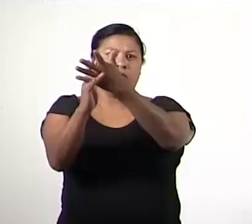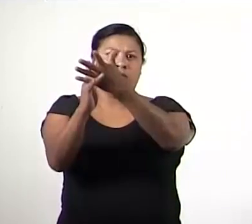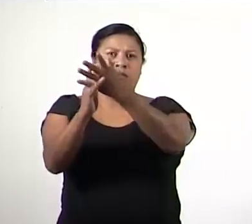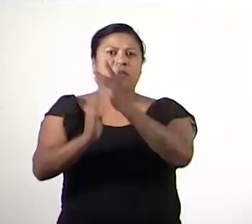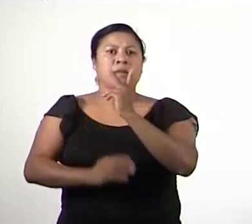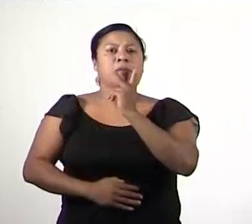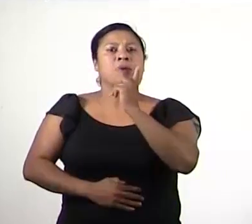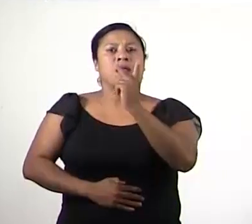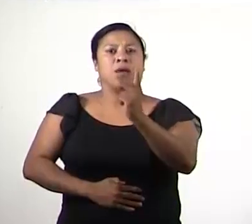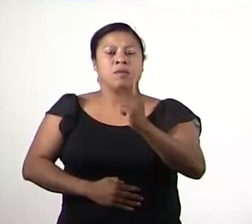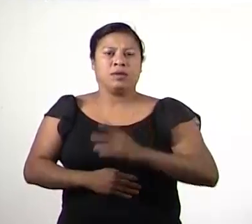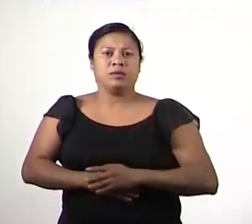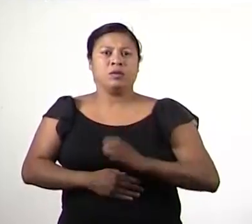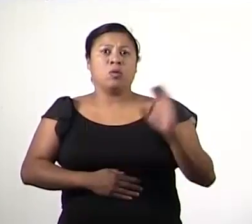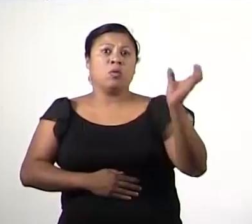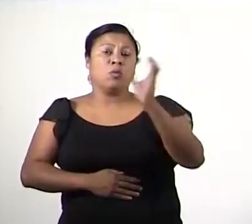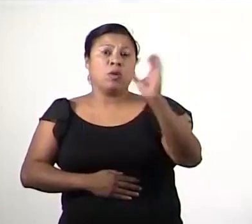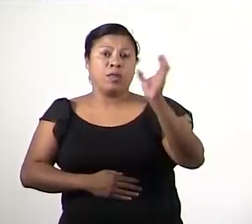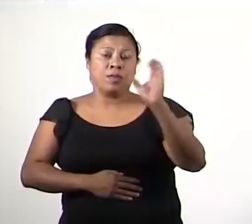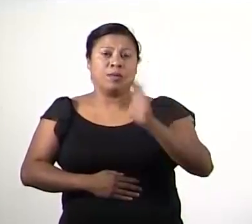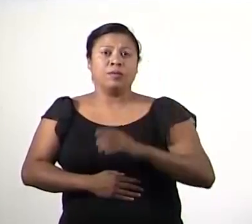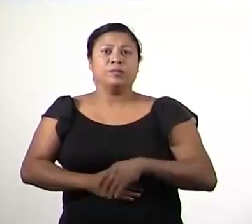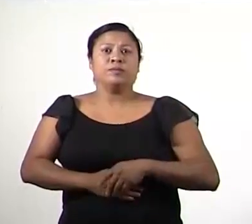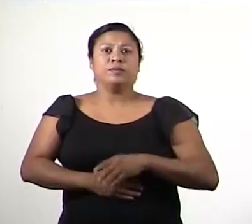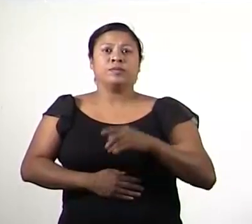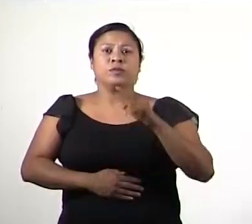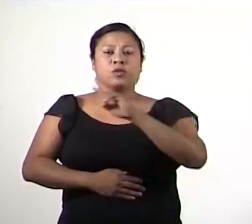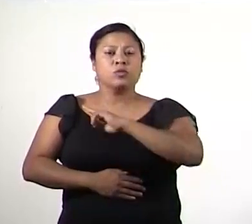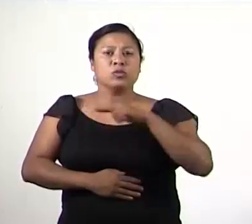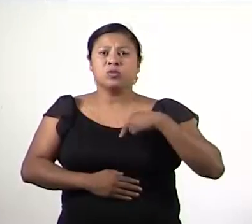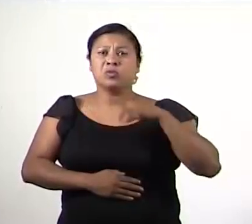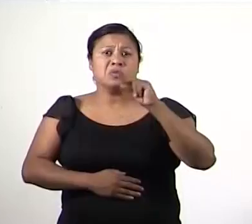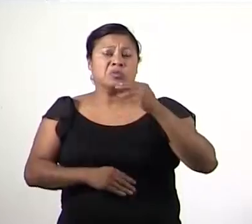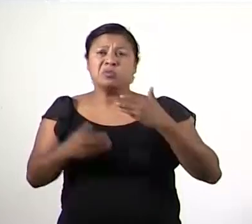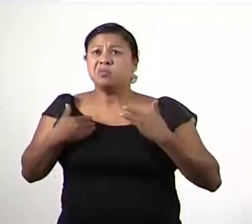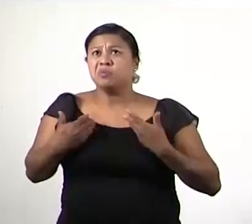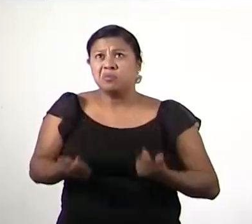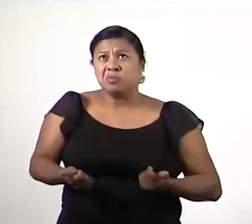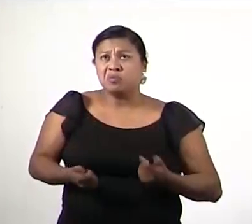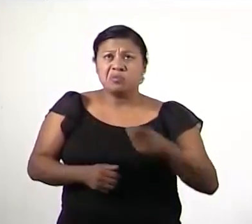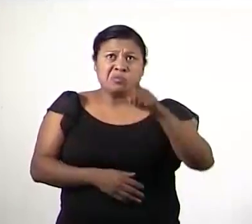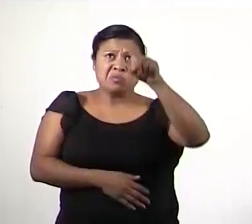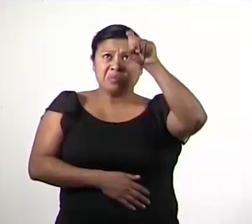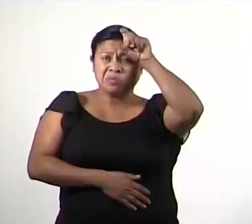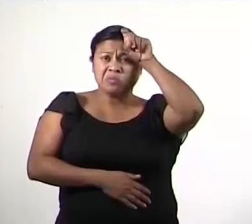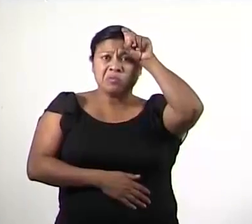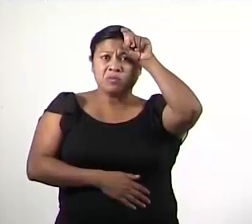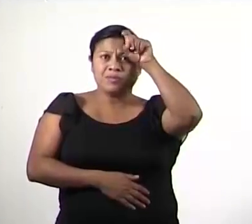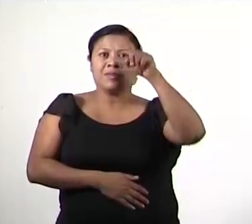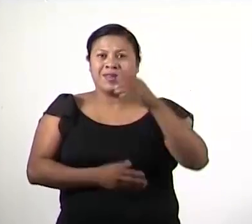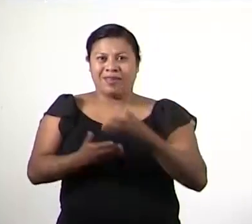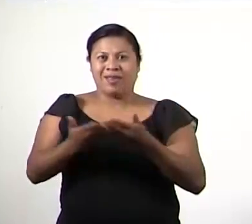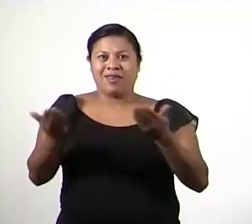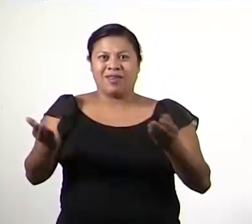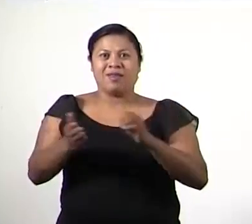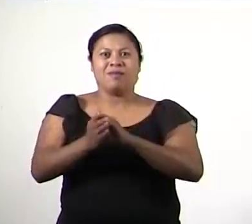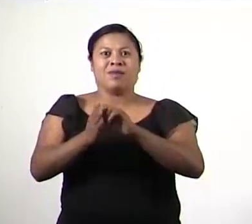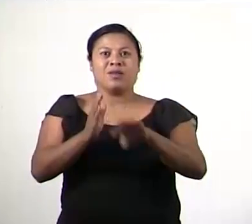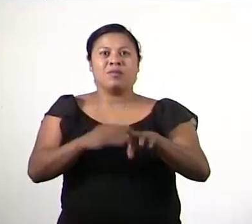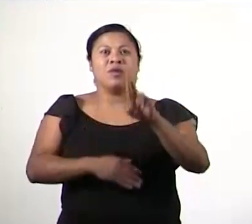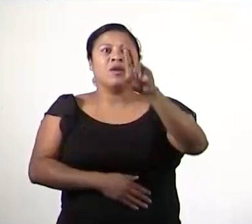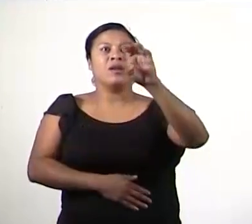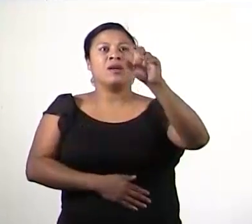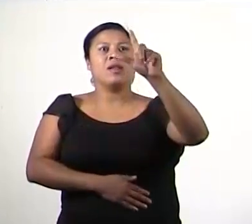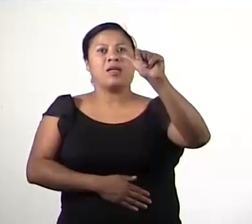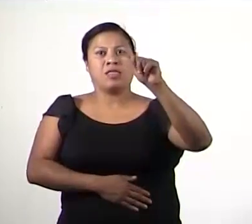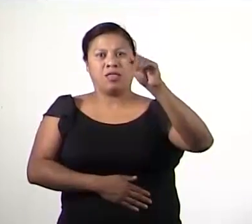las palabras cuando no las comprendamos. En este caso, relato